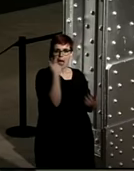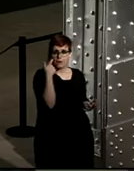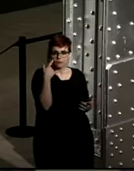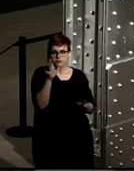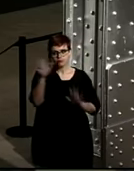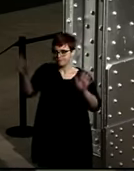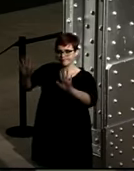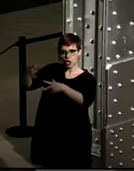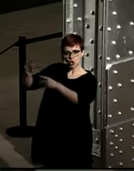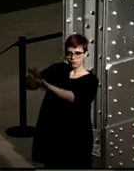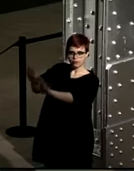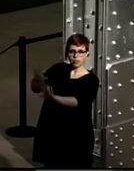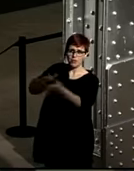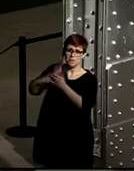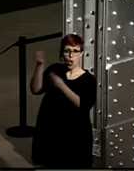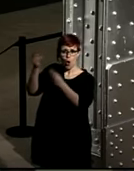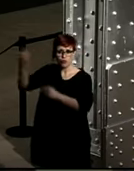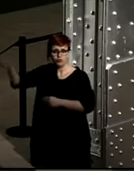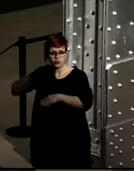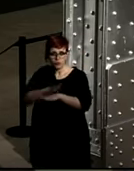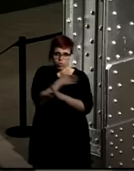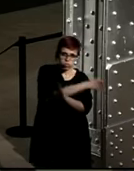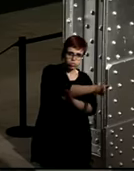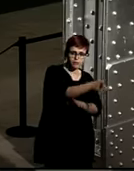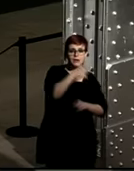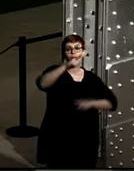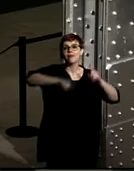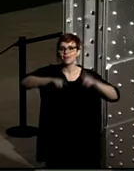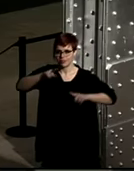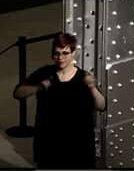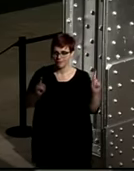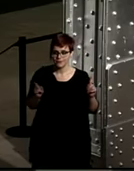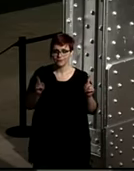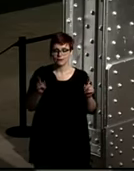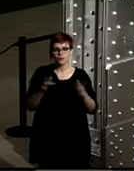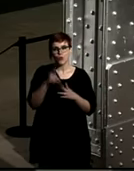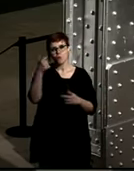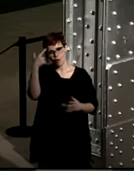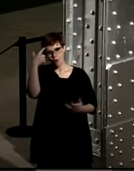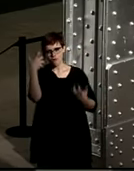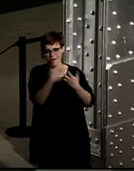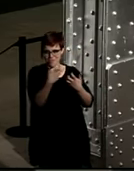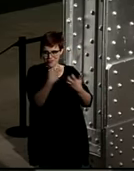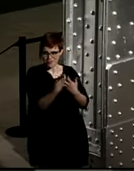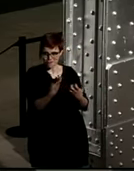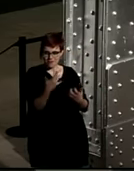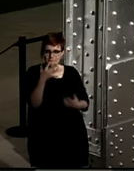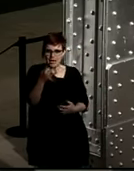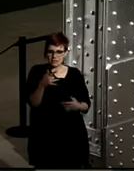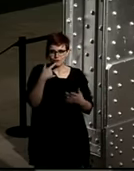este no es el momento de esto, mejor voy a ir a por otra cosa. Ahí es una mezcla entre cabezonería,